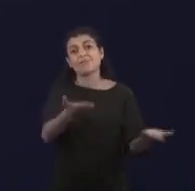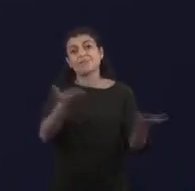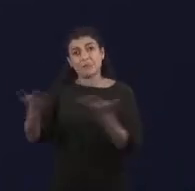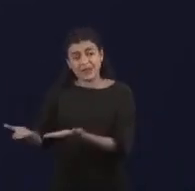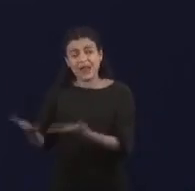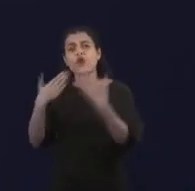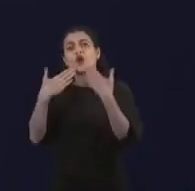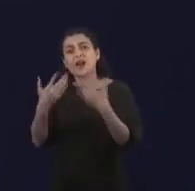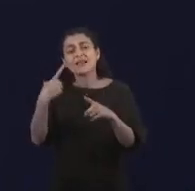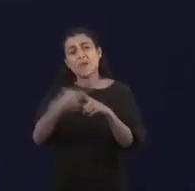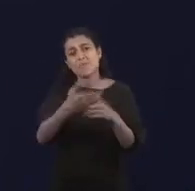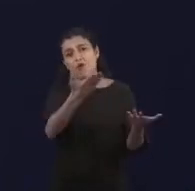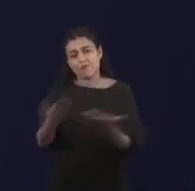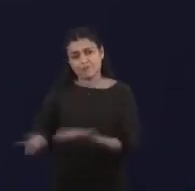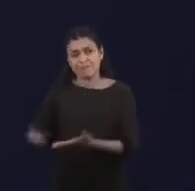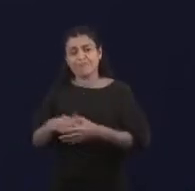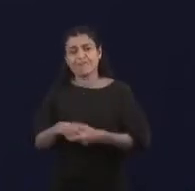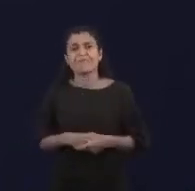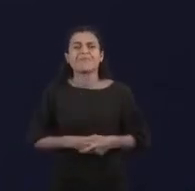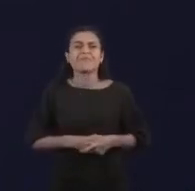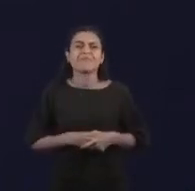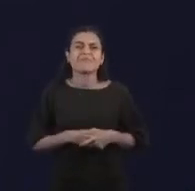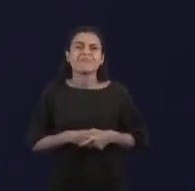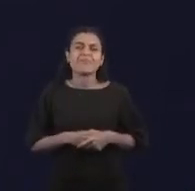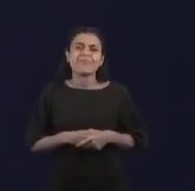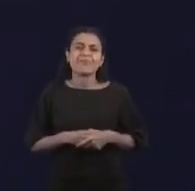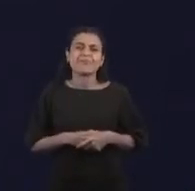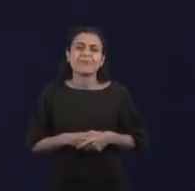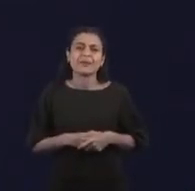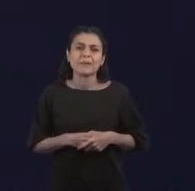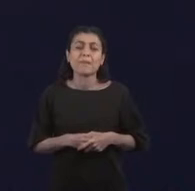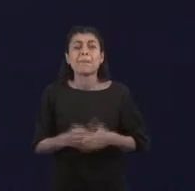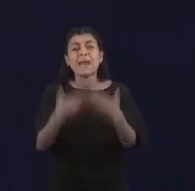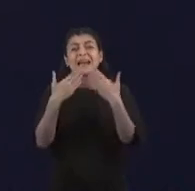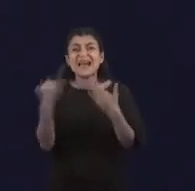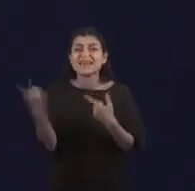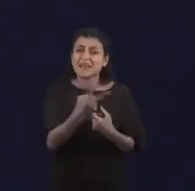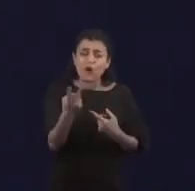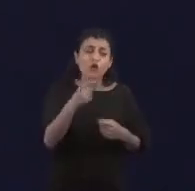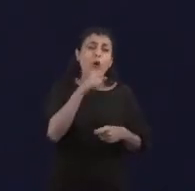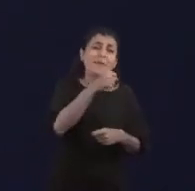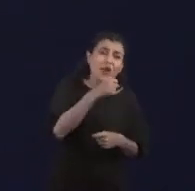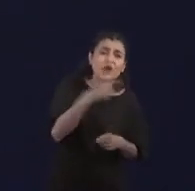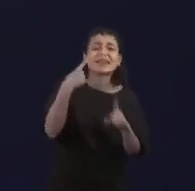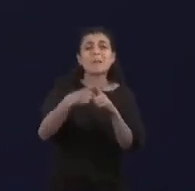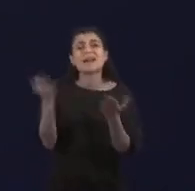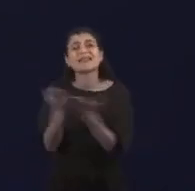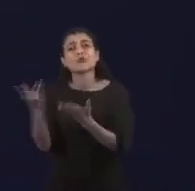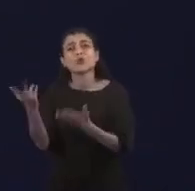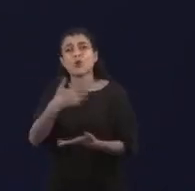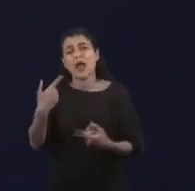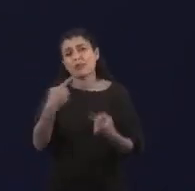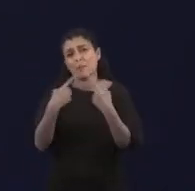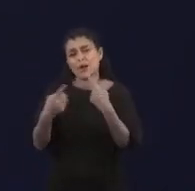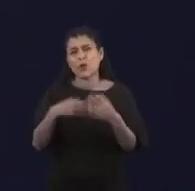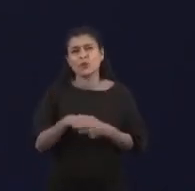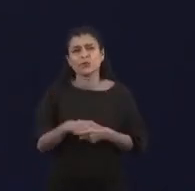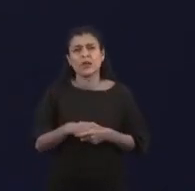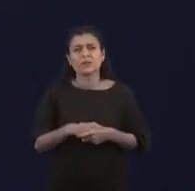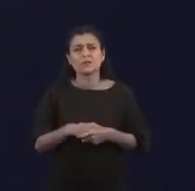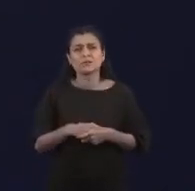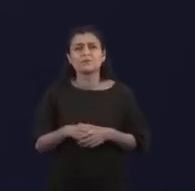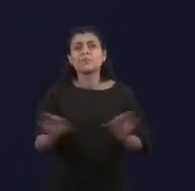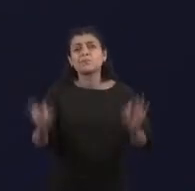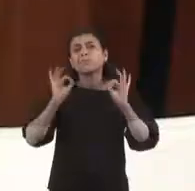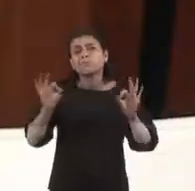siempre agradeciendo a la sala y a los periodistas por permitirme o por permitirles a ellos estar acá y hacer preguntas. Buen día, He terminado. Manuel.